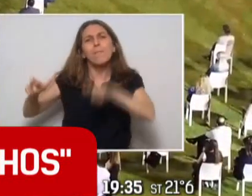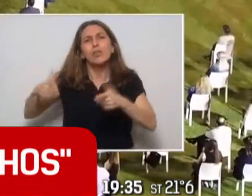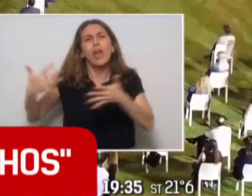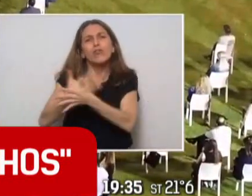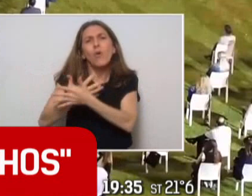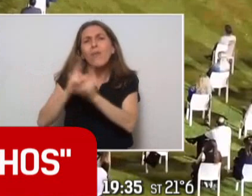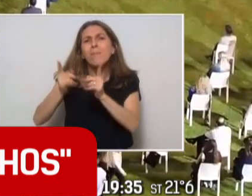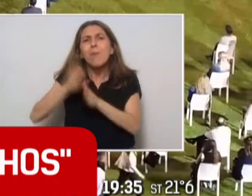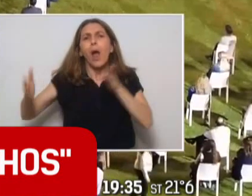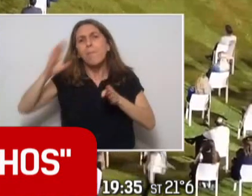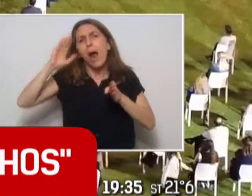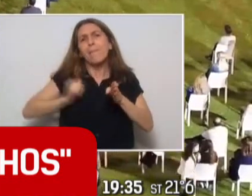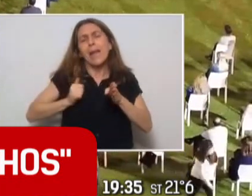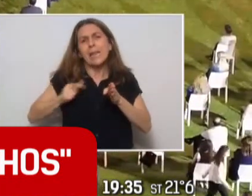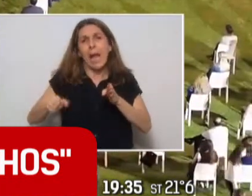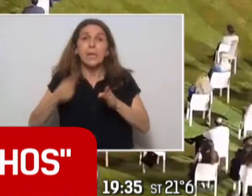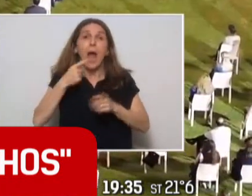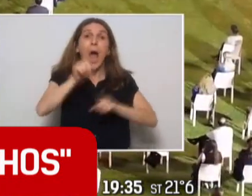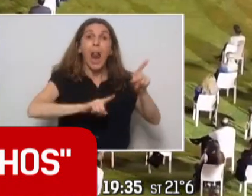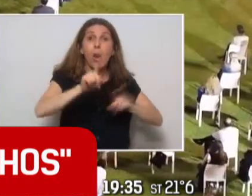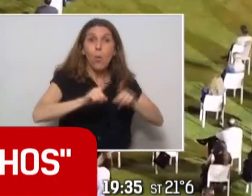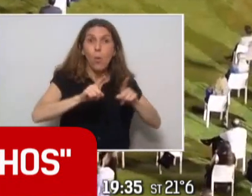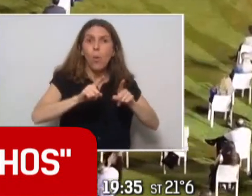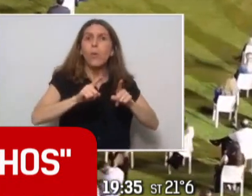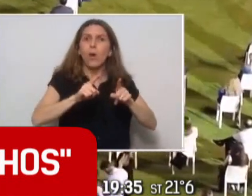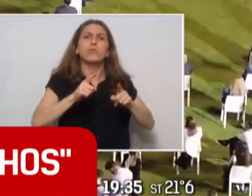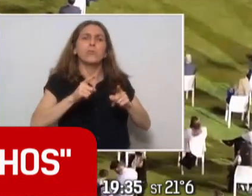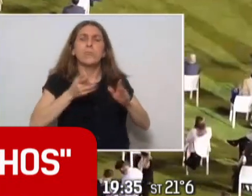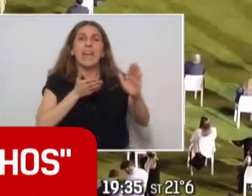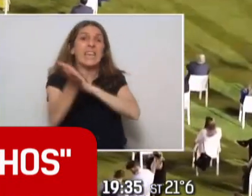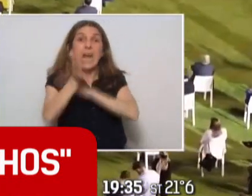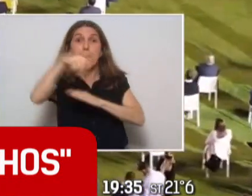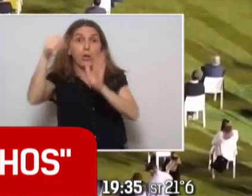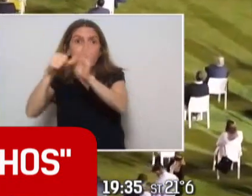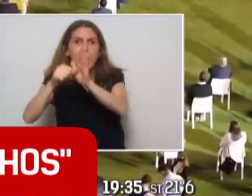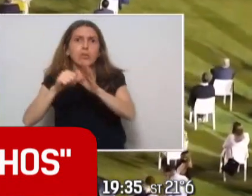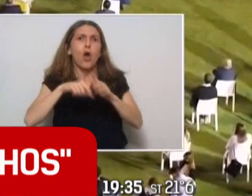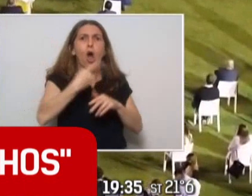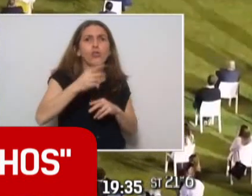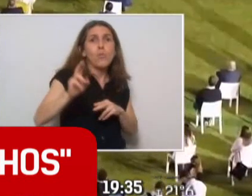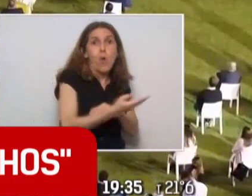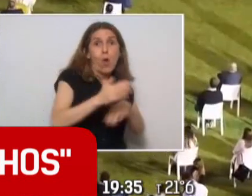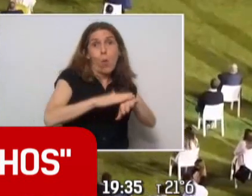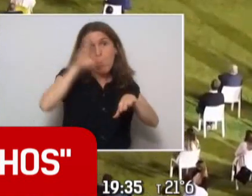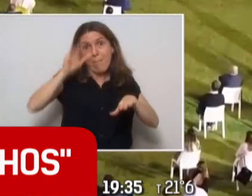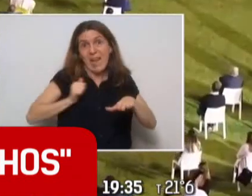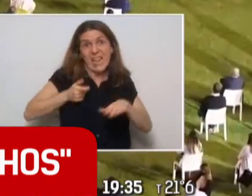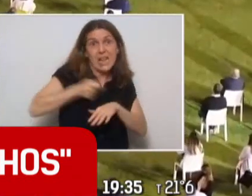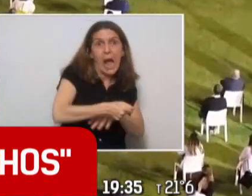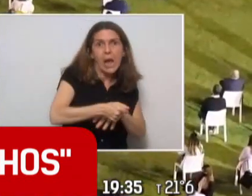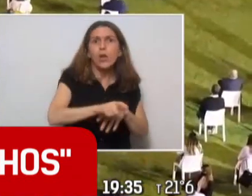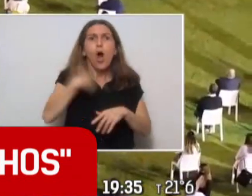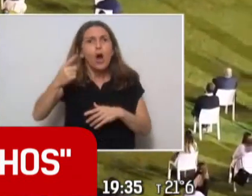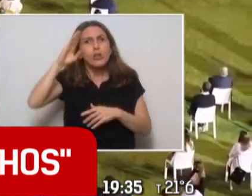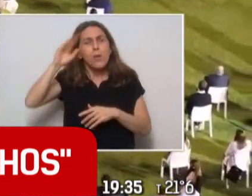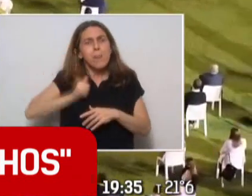de la dictadura. Algunos en el exilio, algunos dejaron su vida y otros simplemente los hicieron